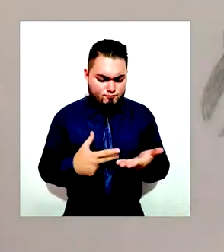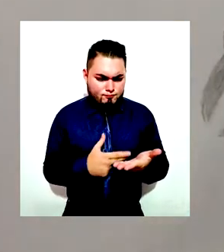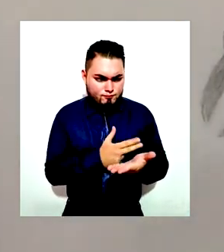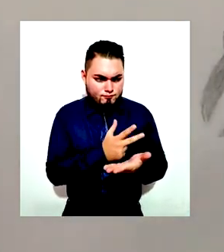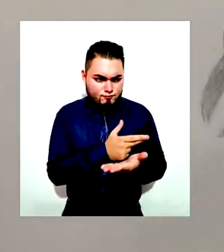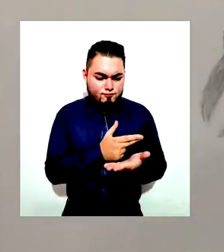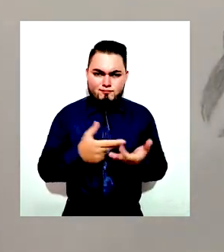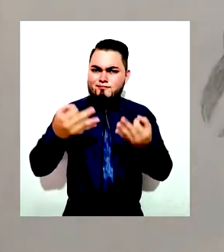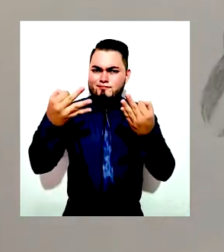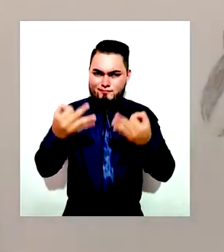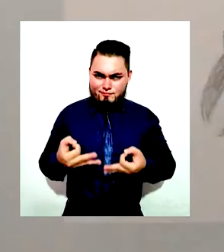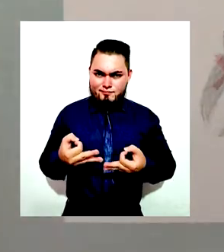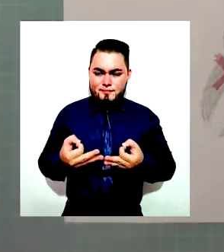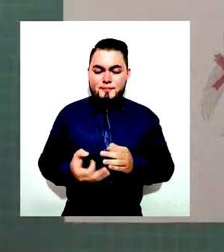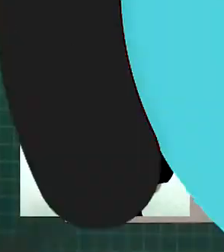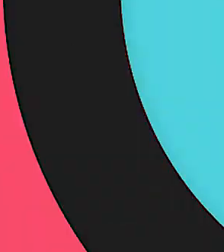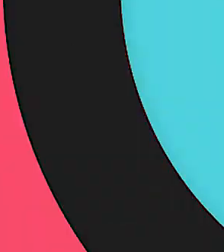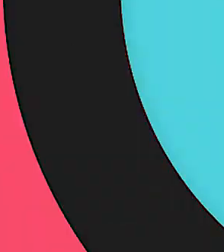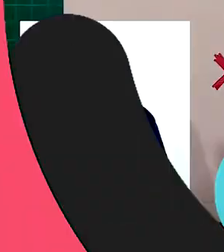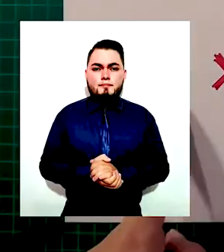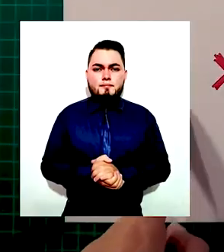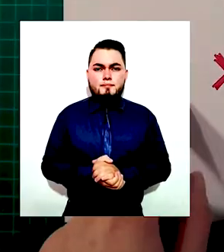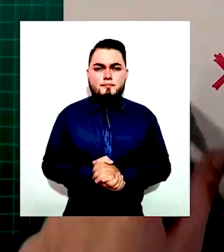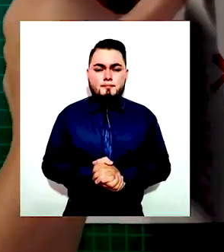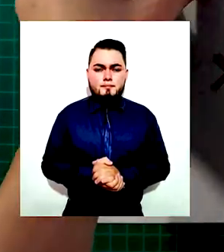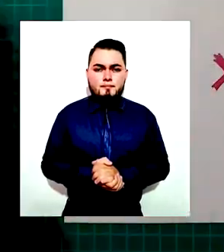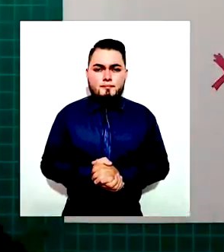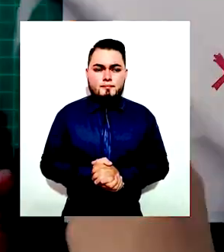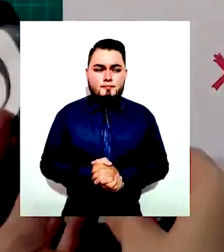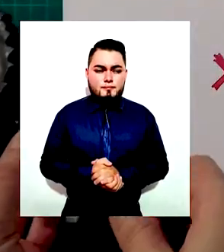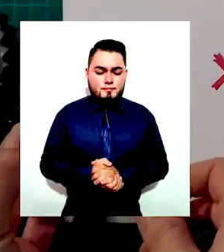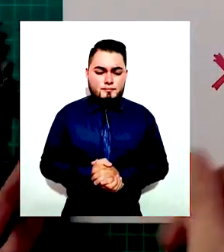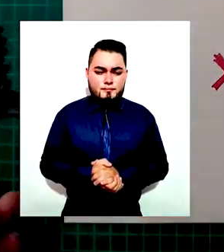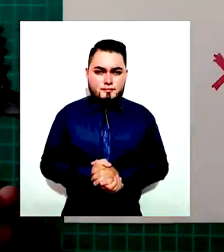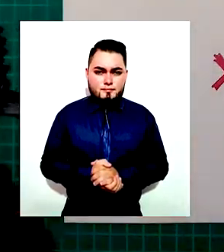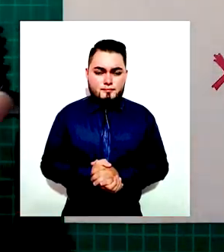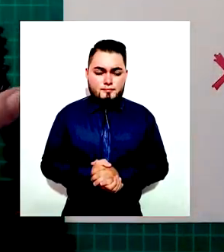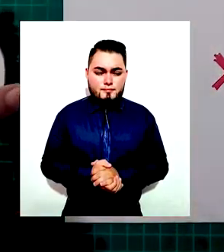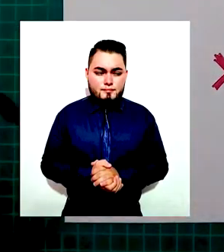los surcos quedarán estables dentro de la plantilla.